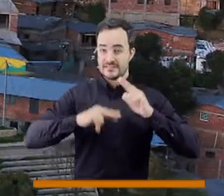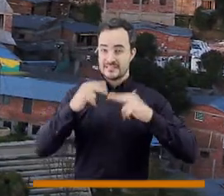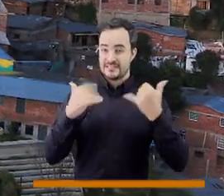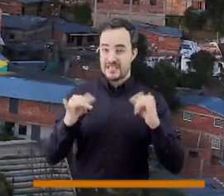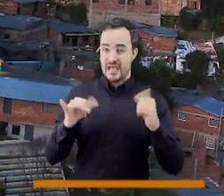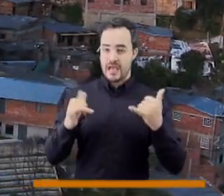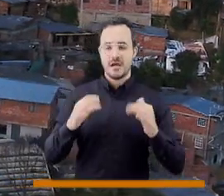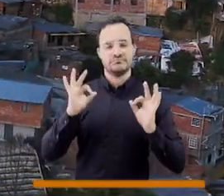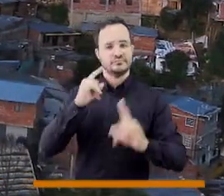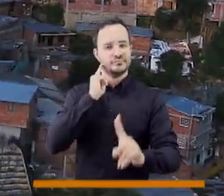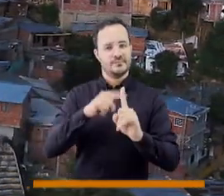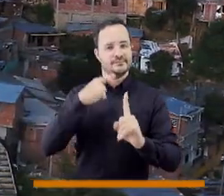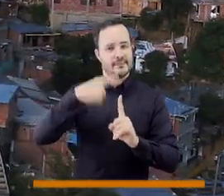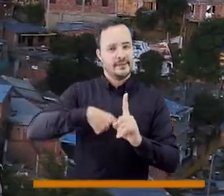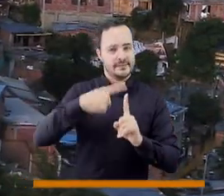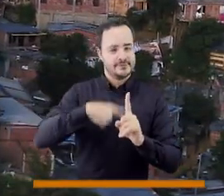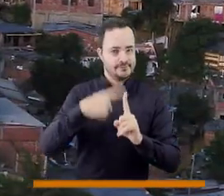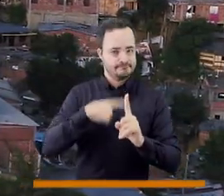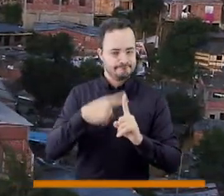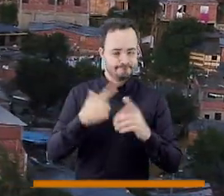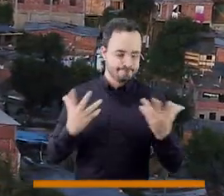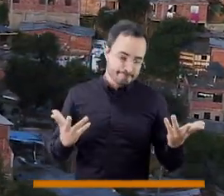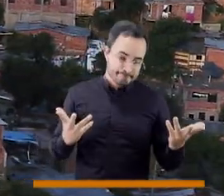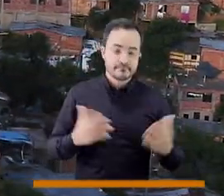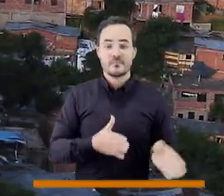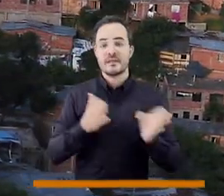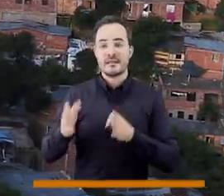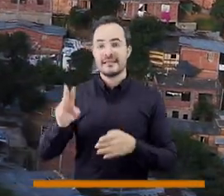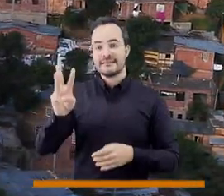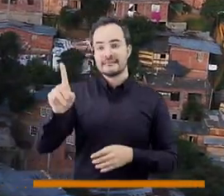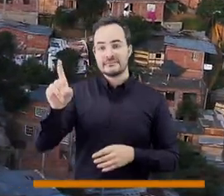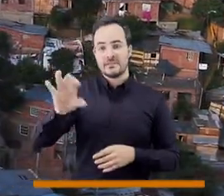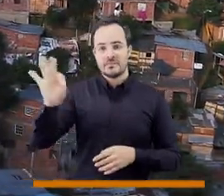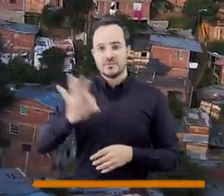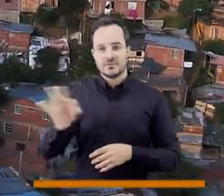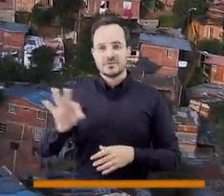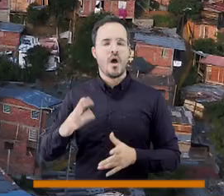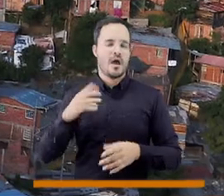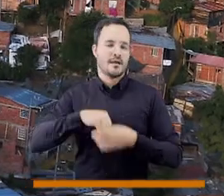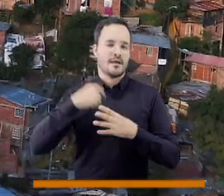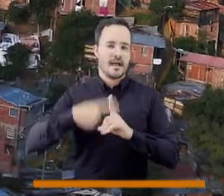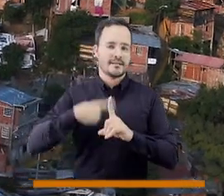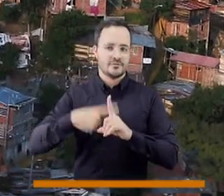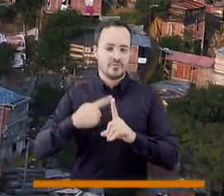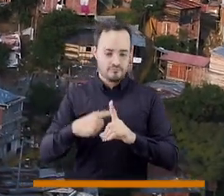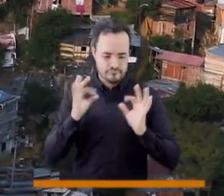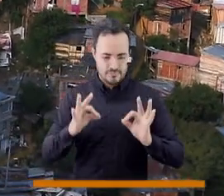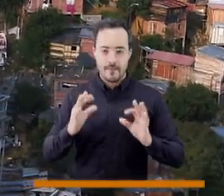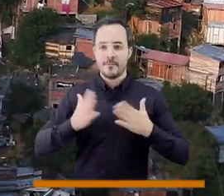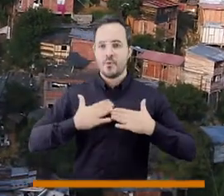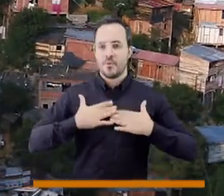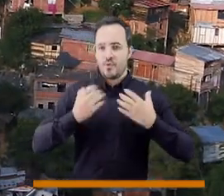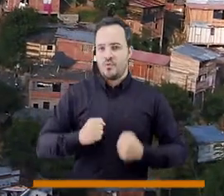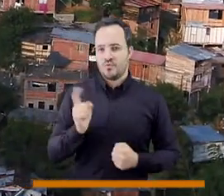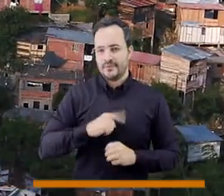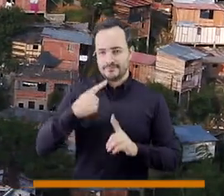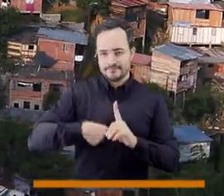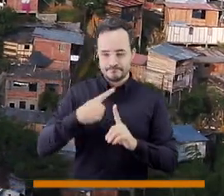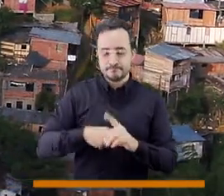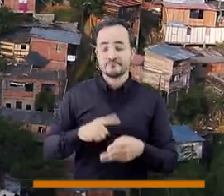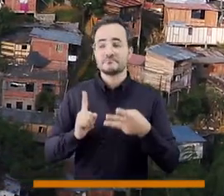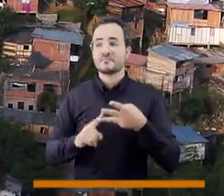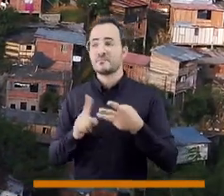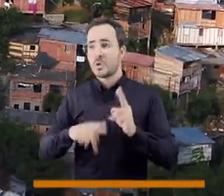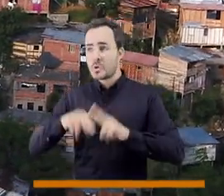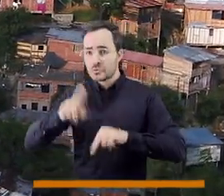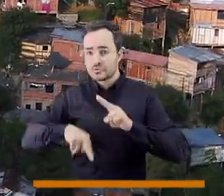tenemos hoy construido solamente se destina para arrendar. El 36% de las personas viven en arriendo en Medellín. No